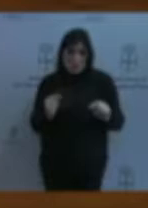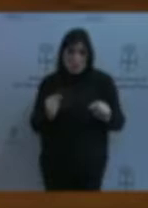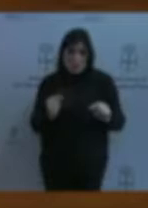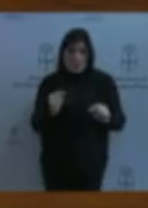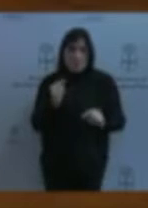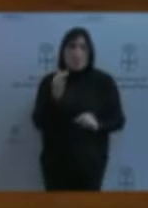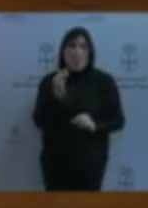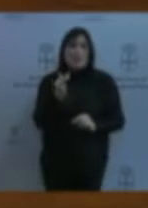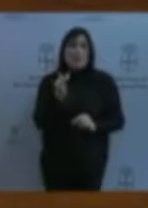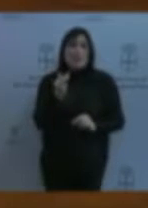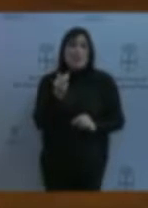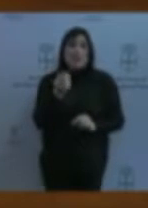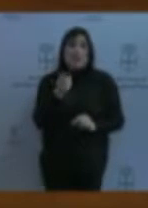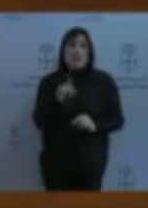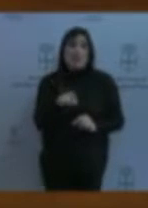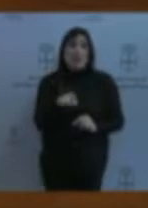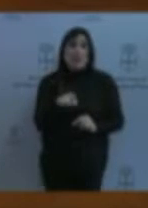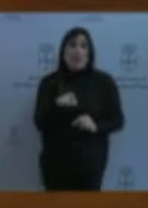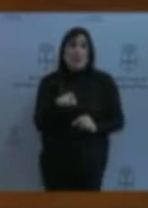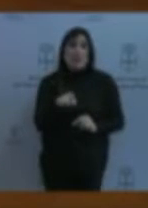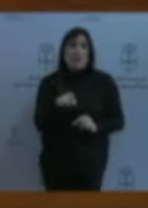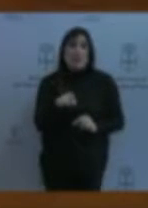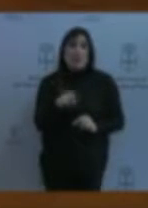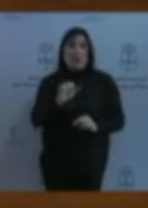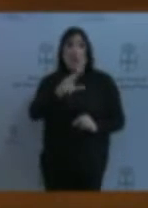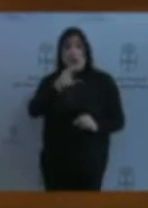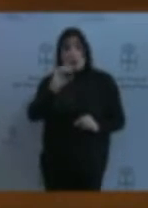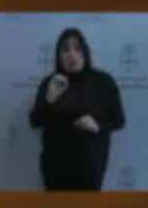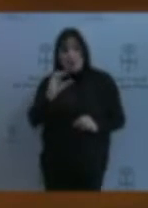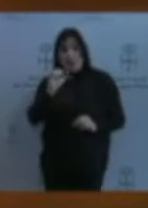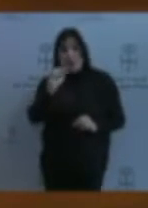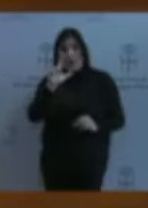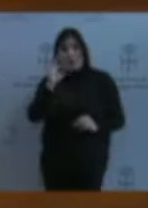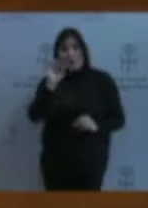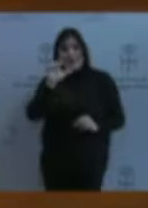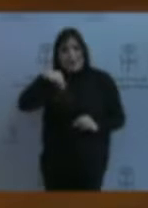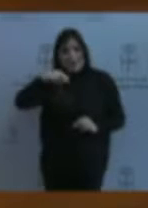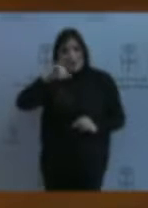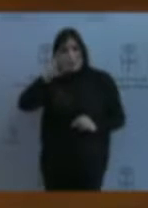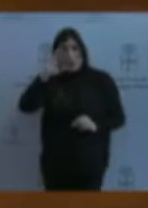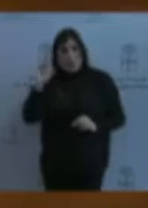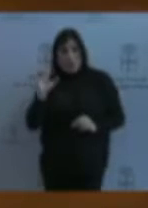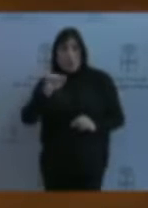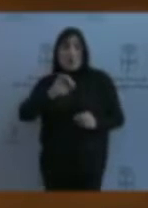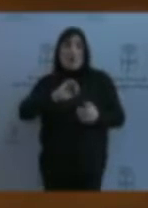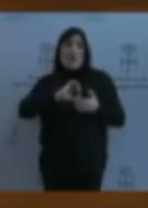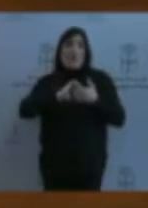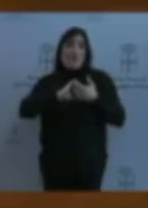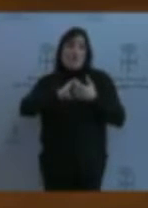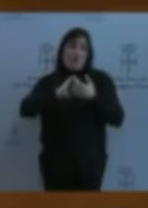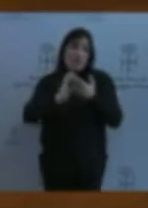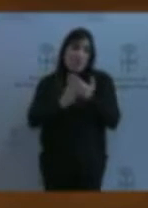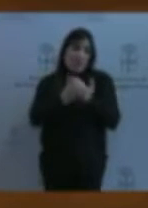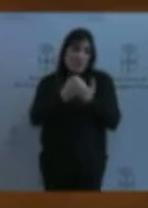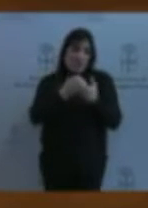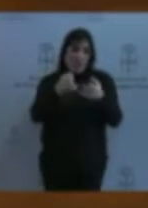Arco Atlántico, a la Federación de Concejos, y hemos estado en comunicación con todos ellos y tratando de incorporarnos a alguna